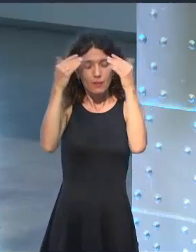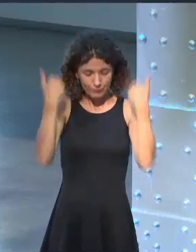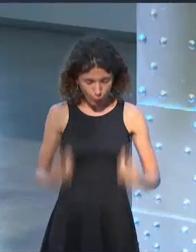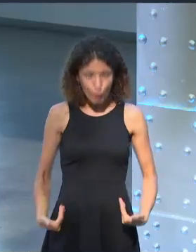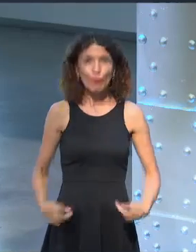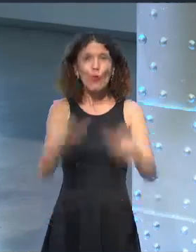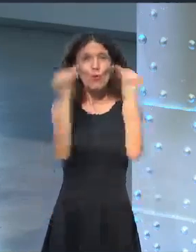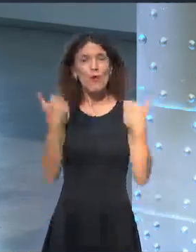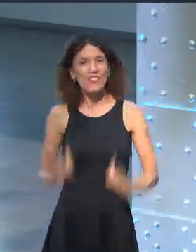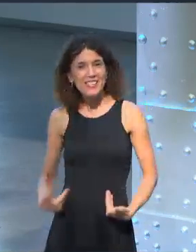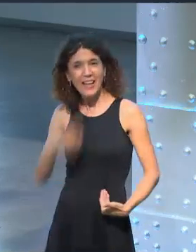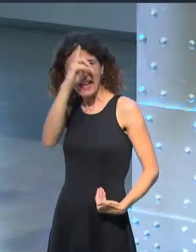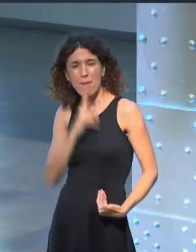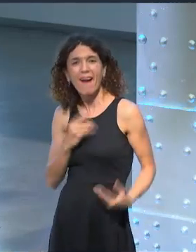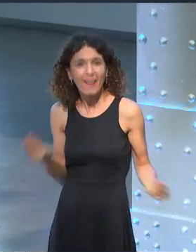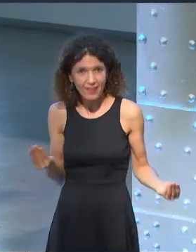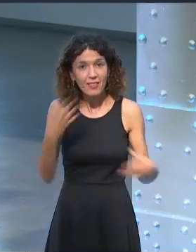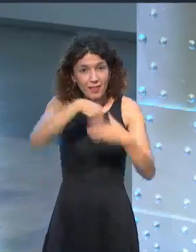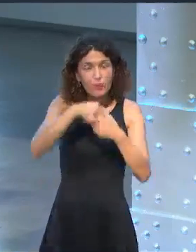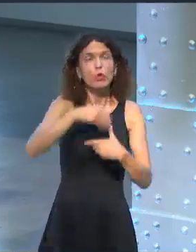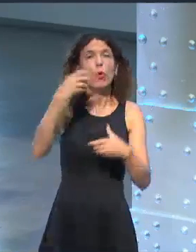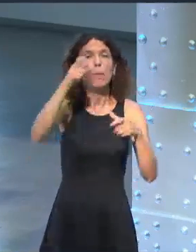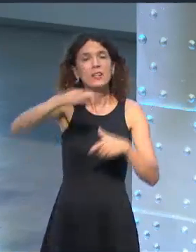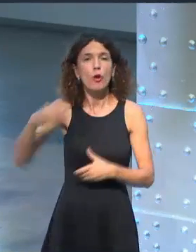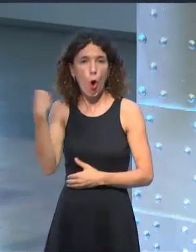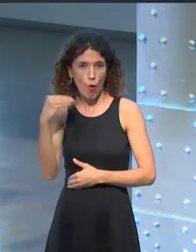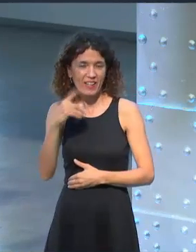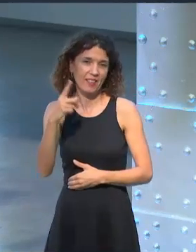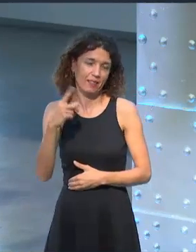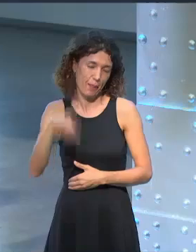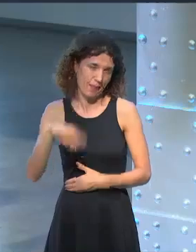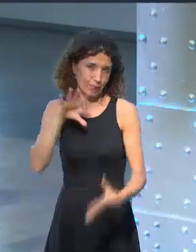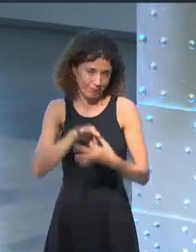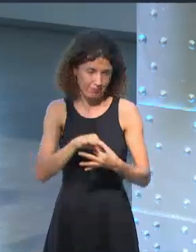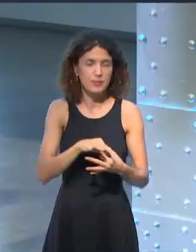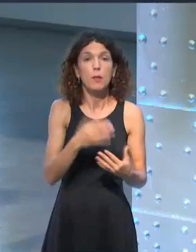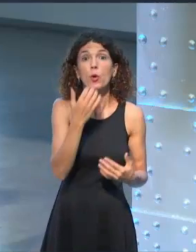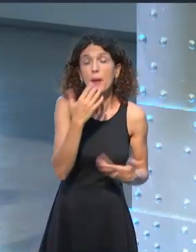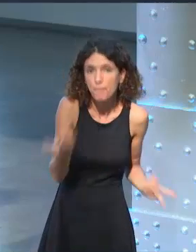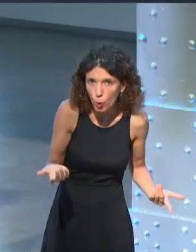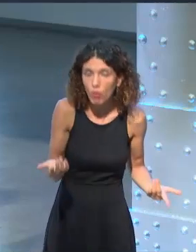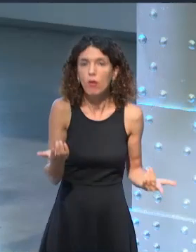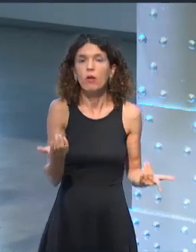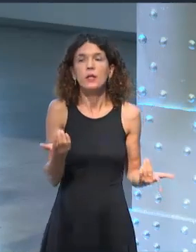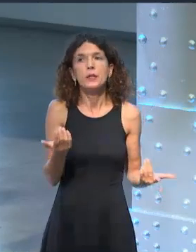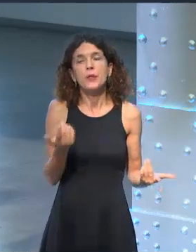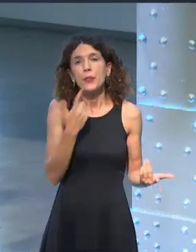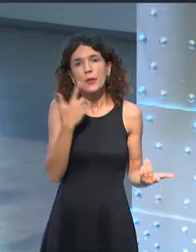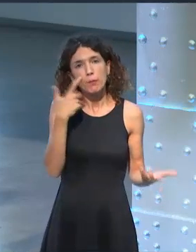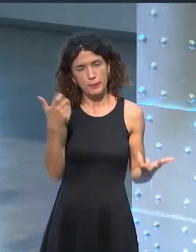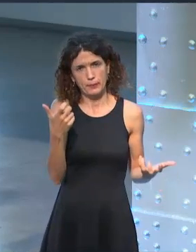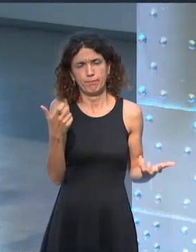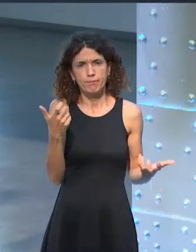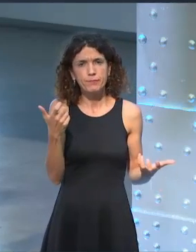hace saliente en estas personas jóvenes, ¿no? Por una parte, por ejemplo, destaca